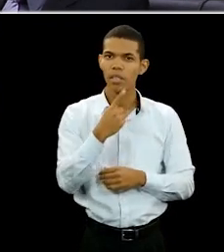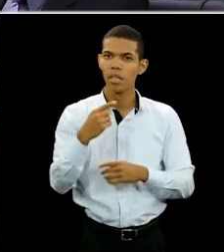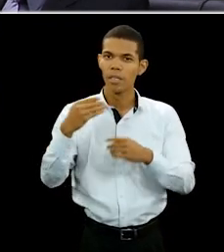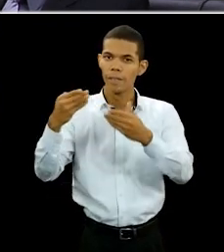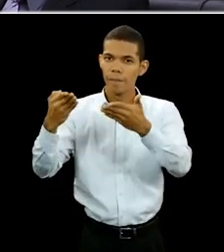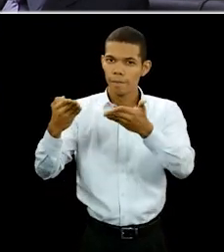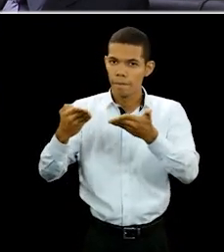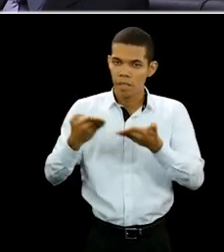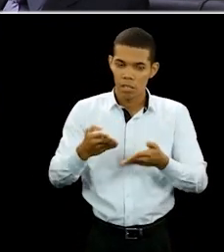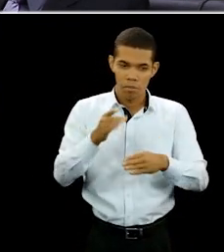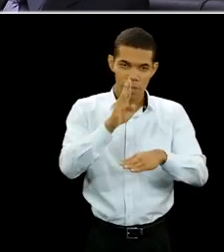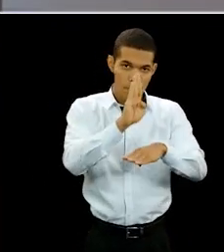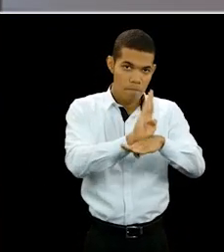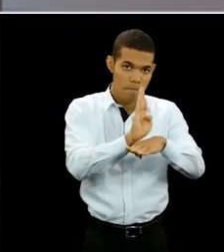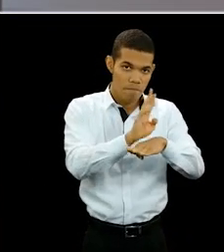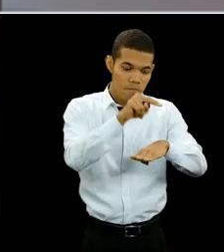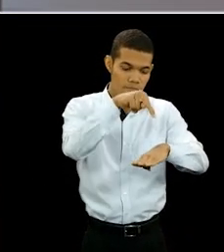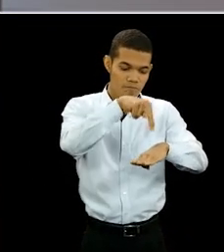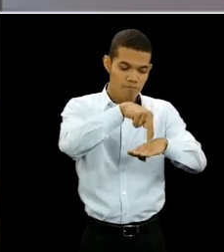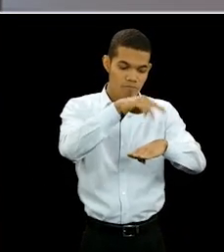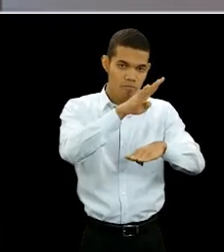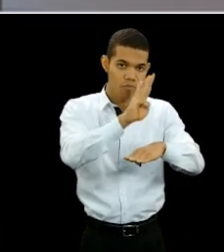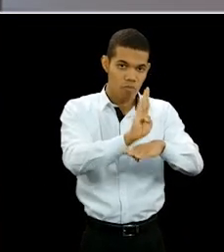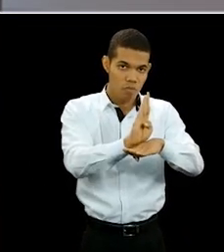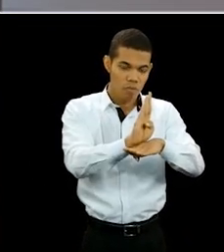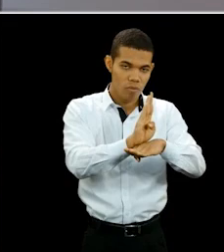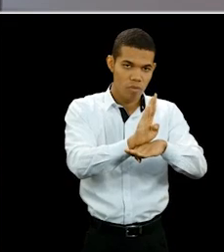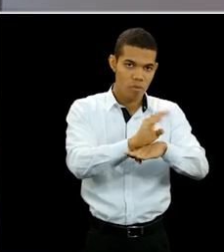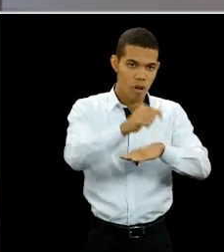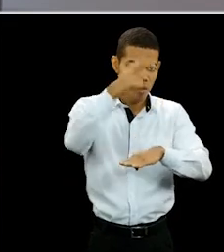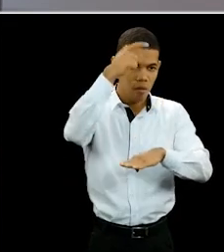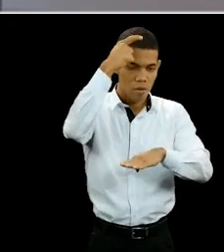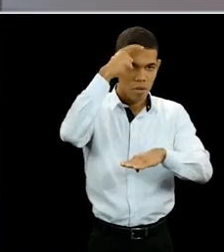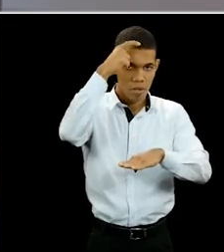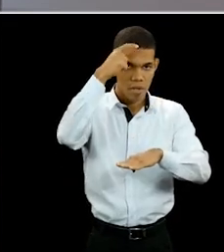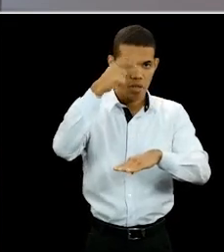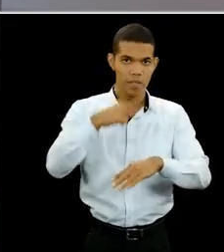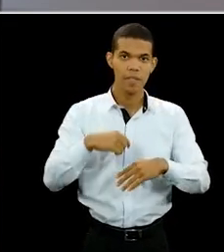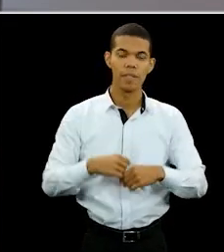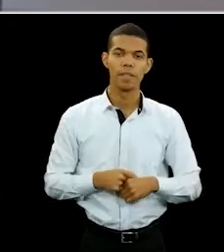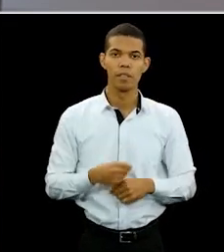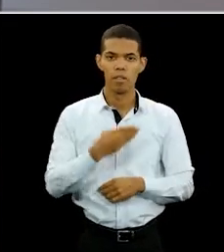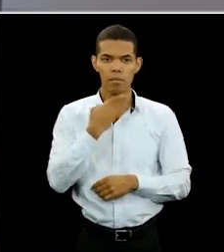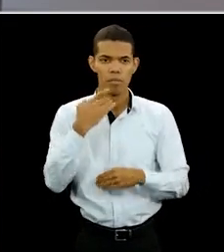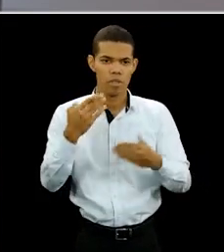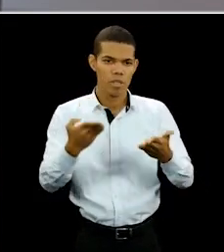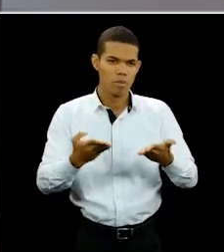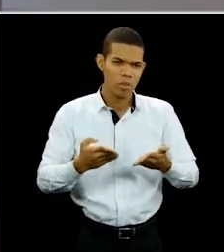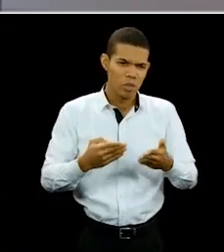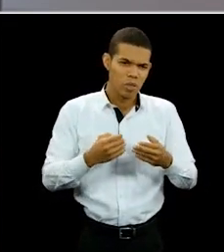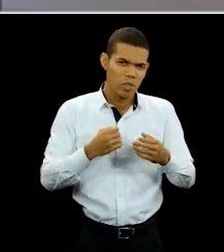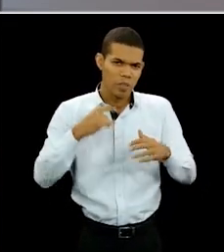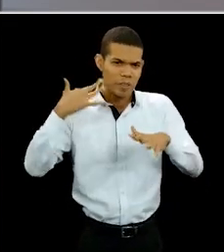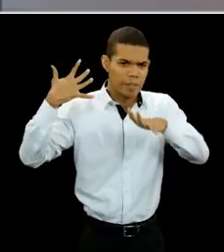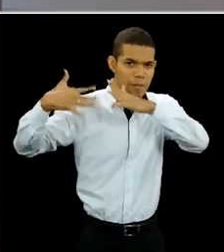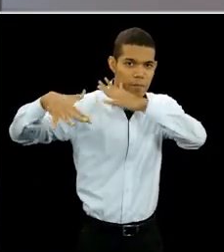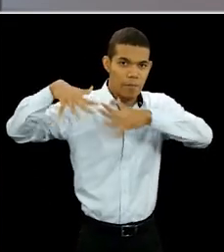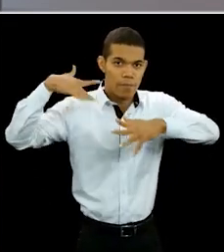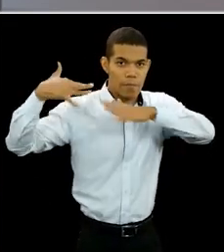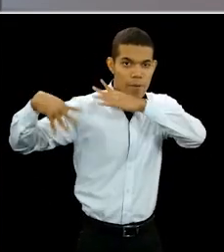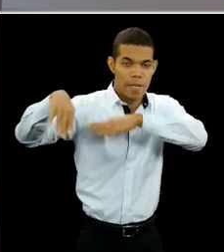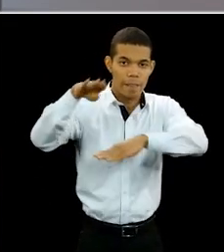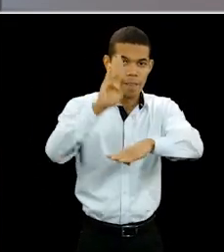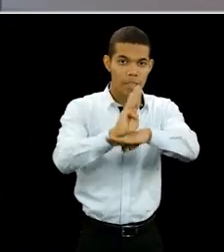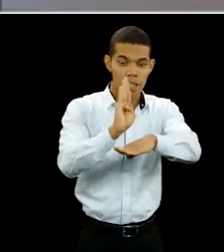rey de Babilonia Es mejor estar en servicio no vamos a pelear no debemos ir en contra